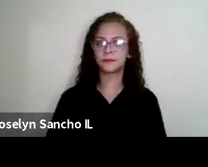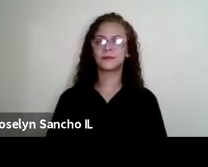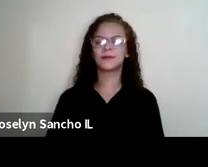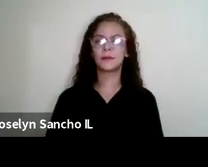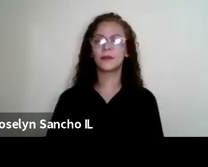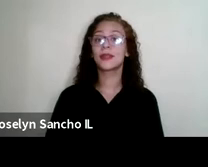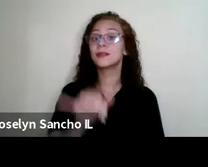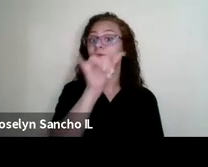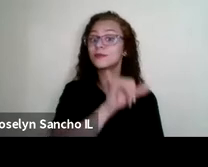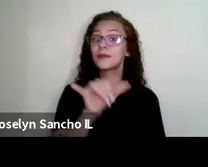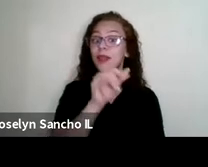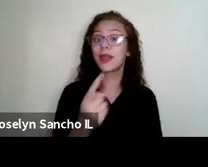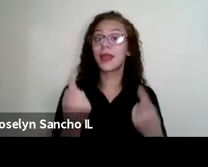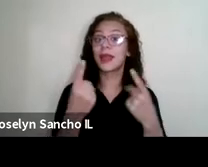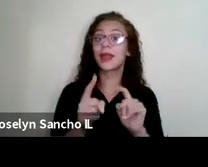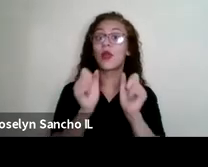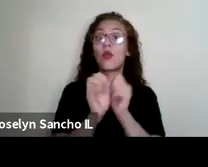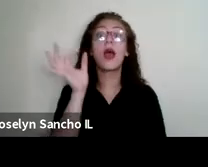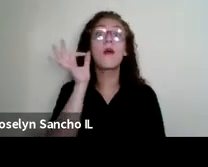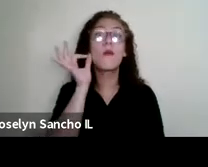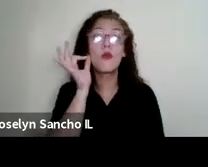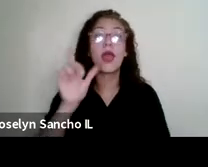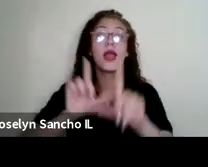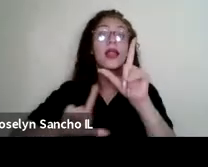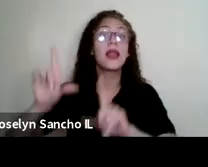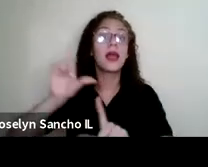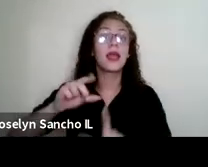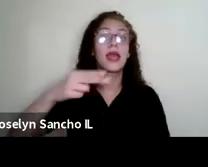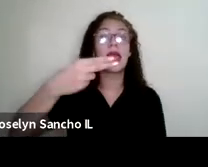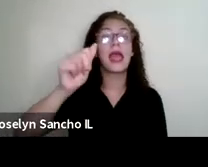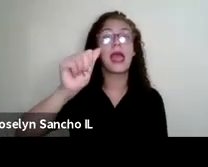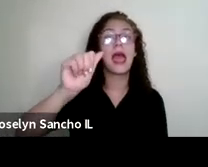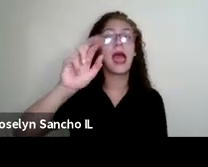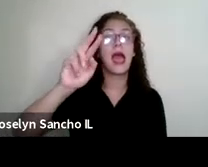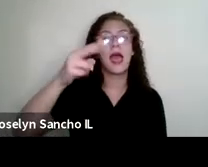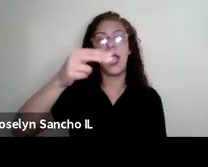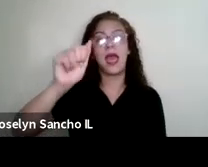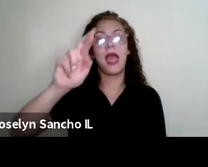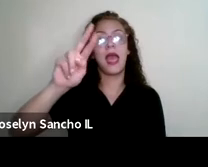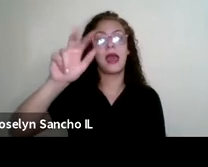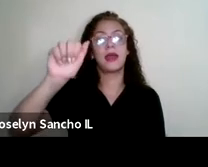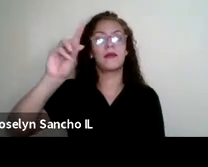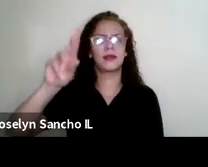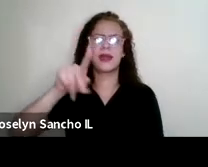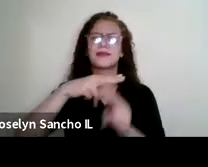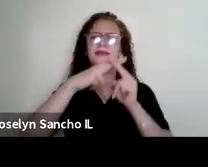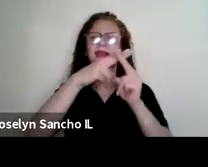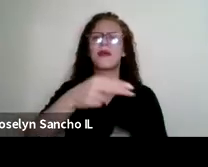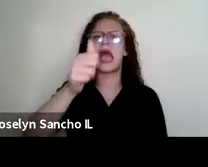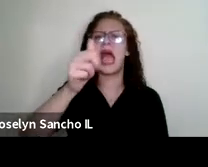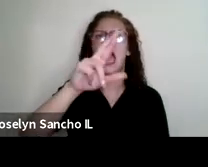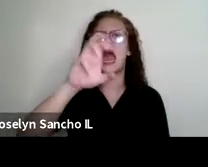Lo mismo sucedió con las mujeres del laboratorio de Harvard. Les llamaban el harem,